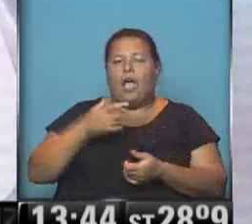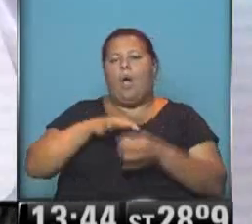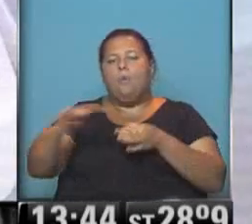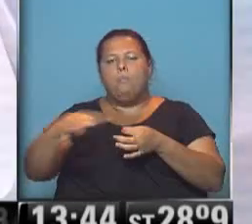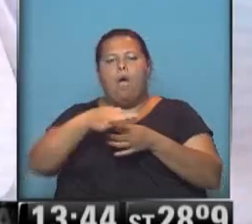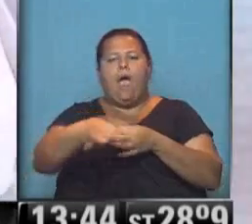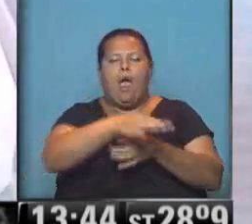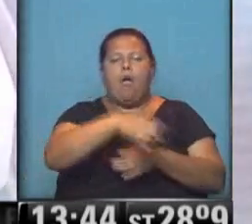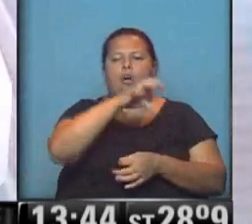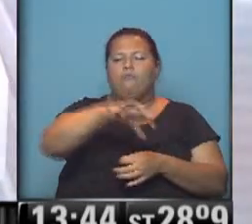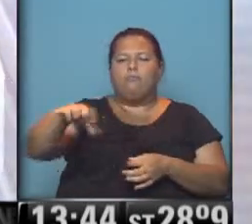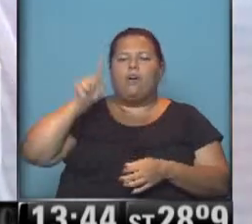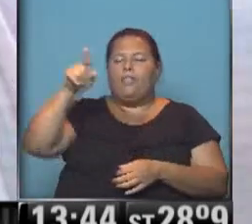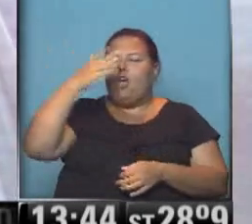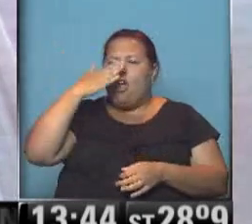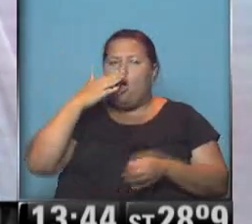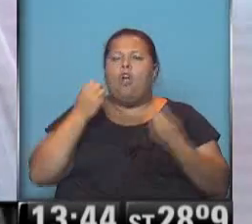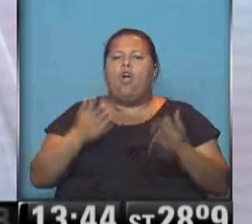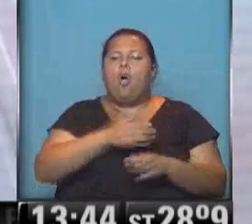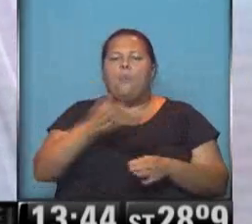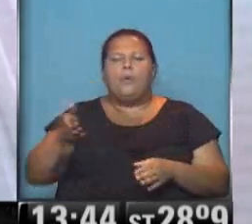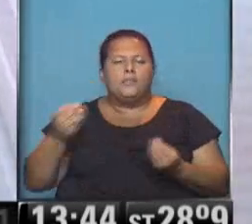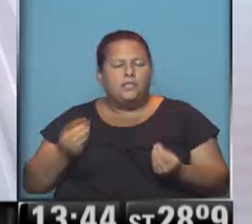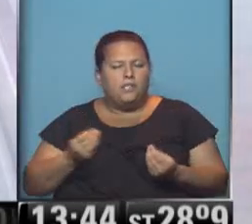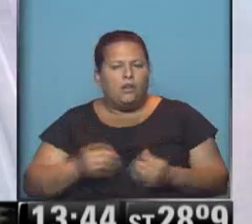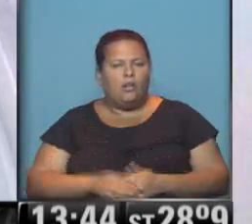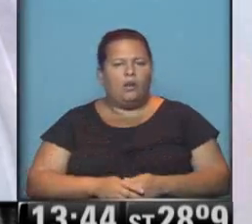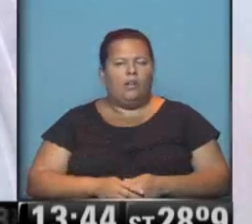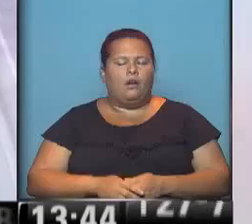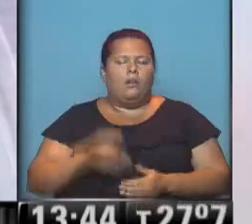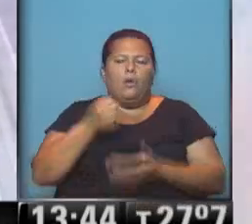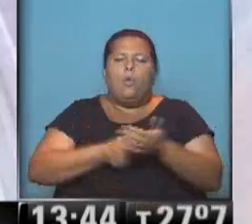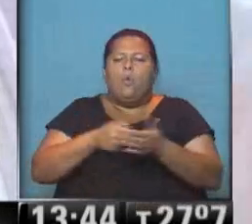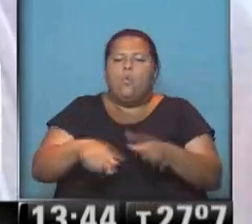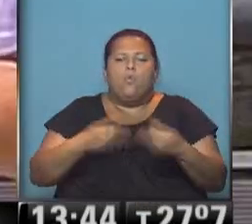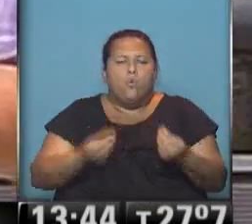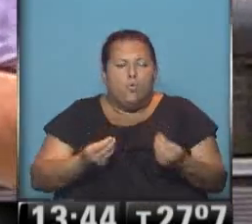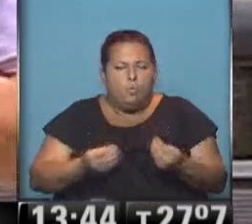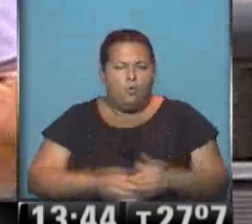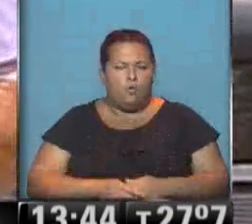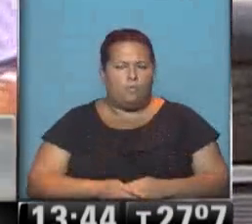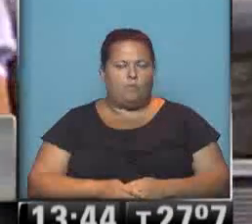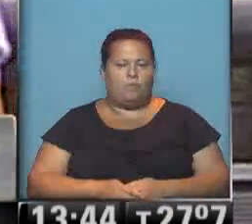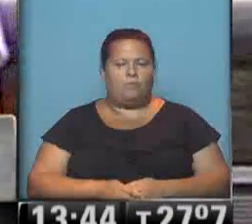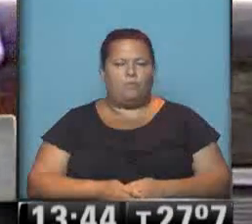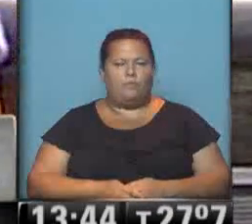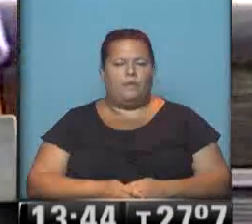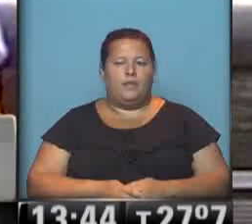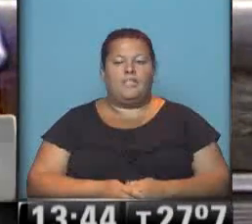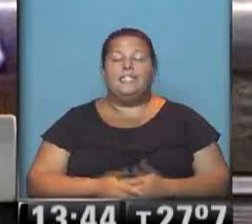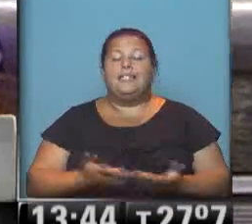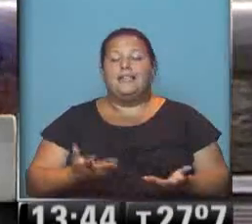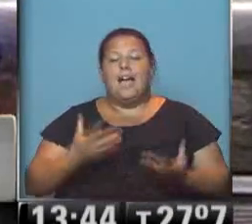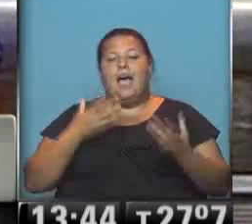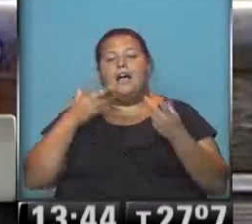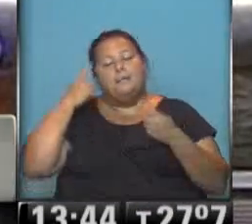belil en otras localidades de Córdoba Cómo hacen los vecinos para enfrentar esta situación se sobreponen